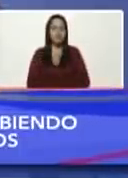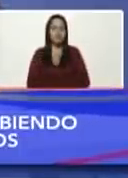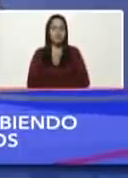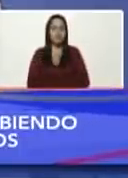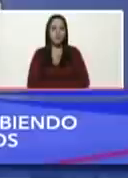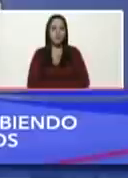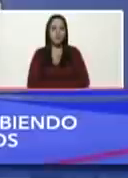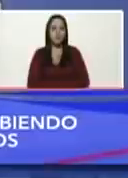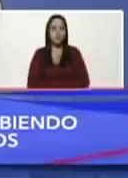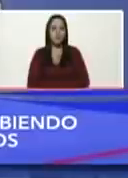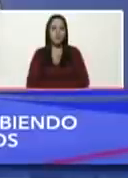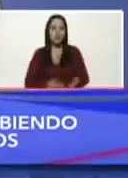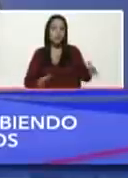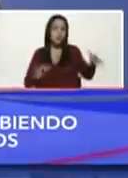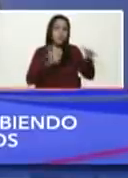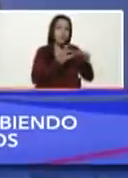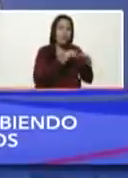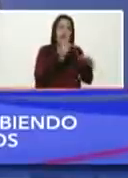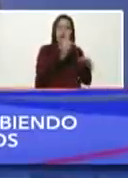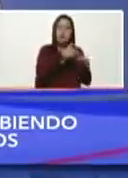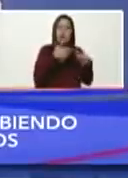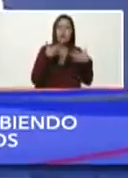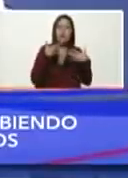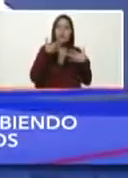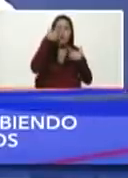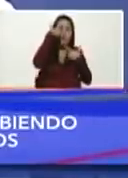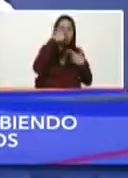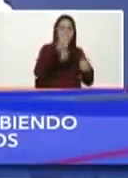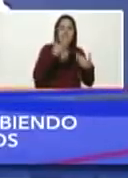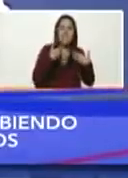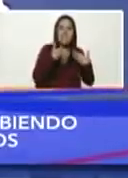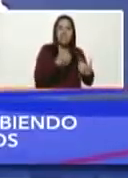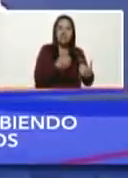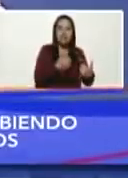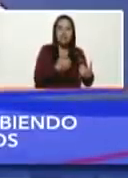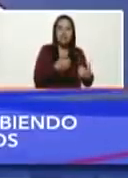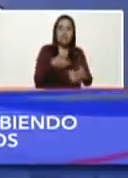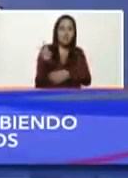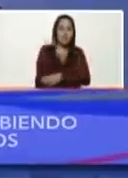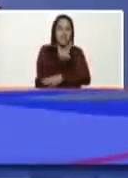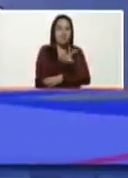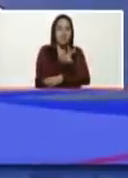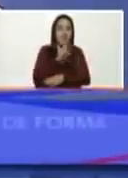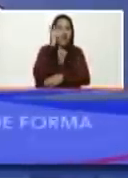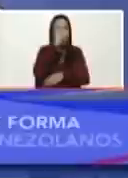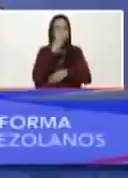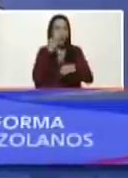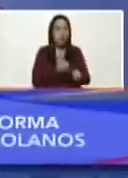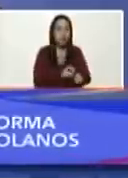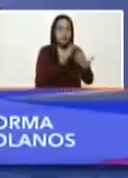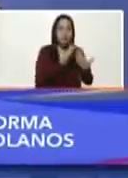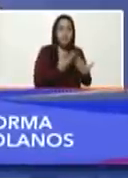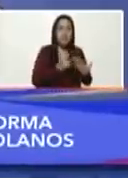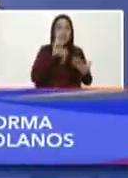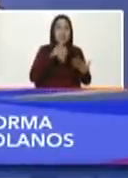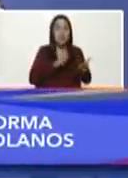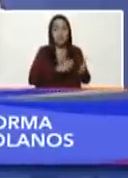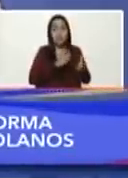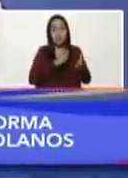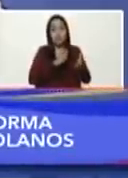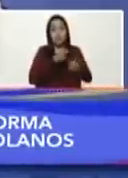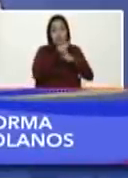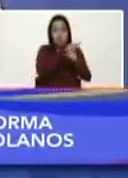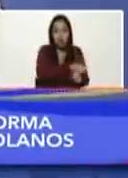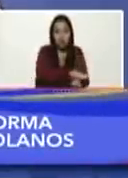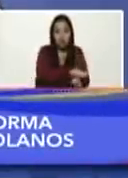entre los profesionales de salud venezolanos, jóvenes que están emergiendo y graduándose, y